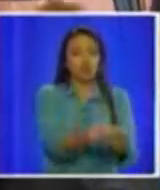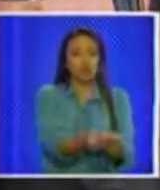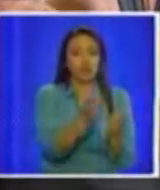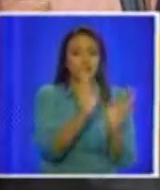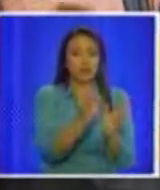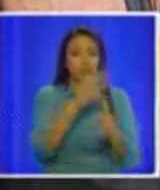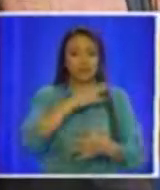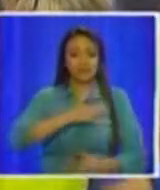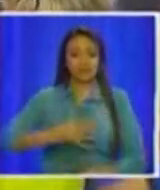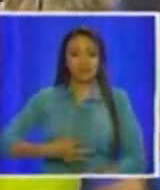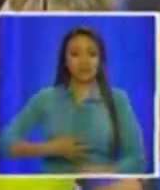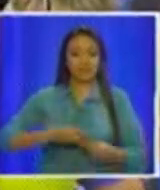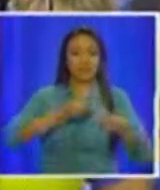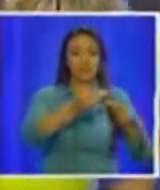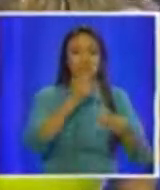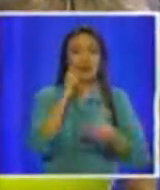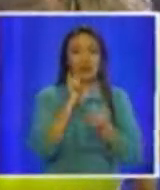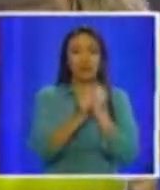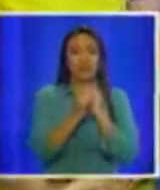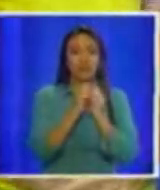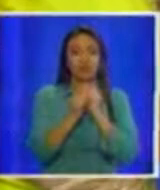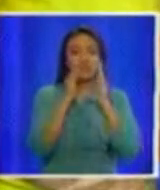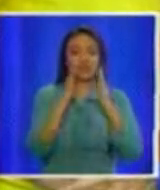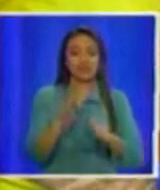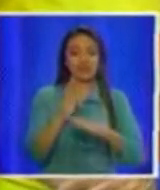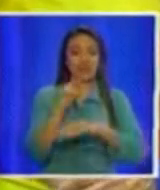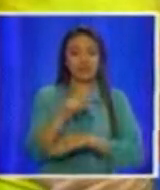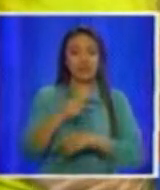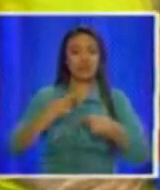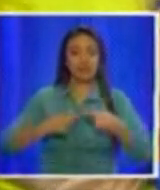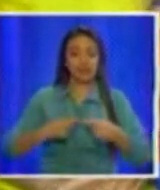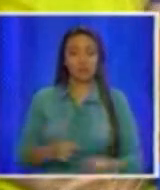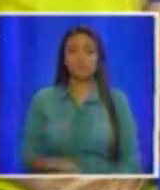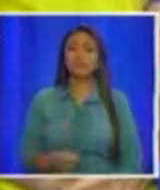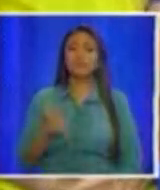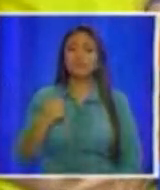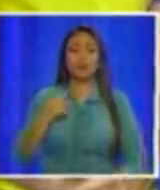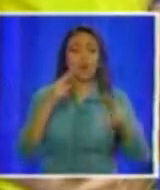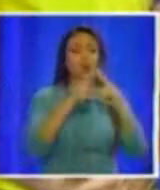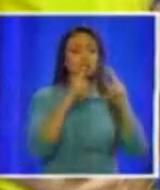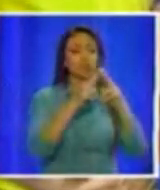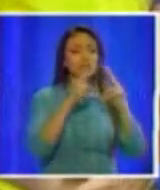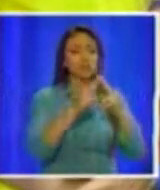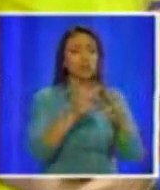condecoración Mérito Deportivo Ciudad de Quito. Conocemos que este triunfo te lo debes